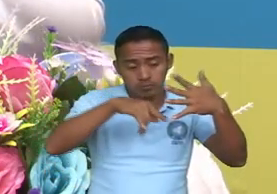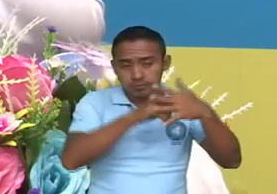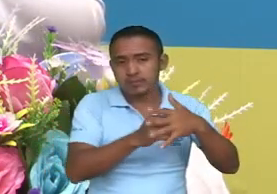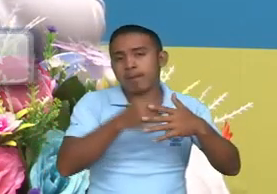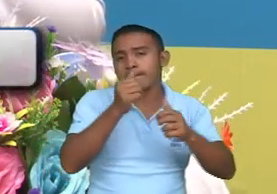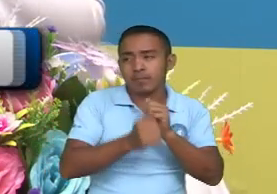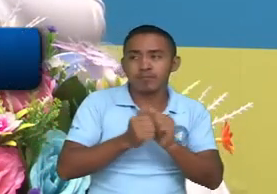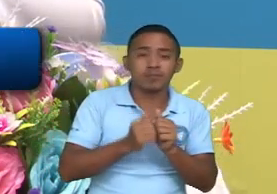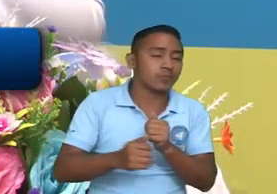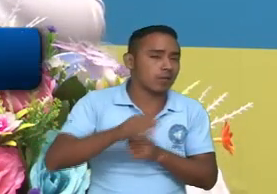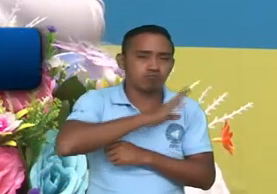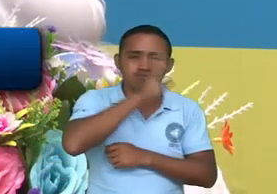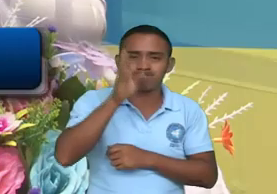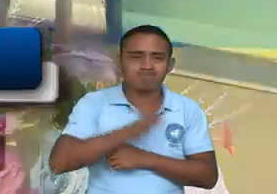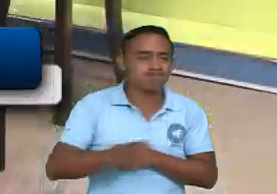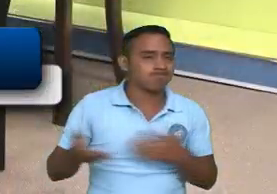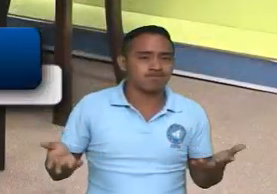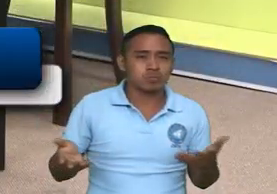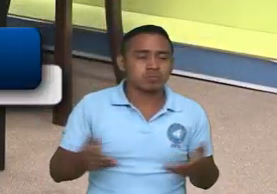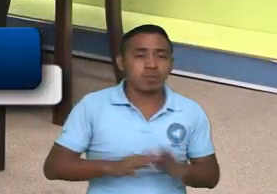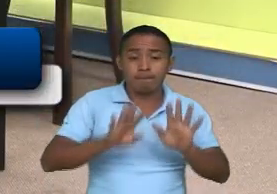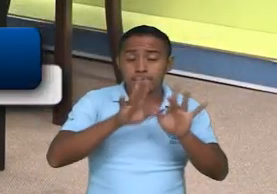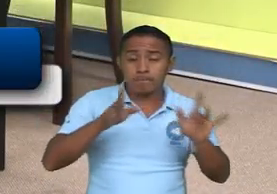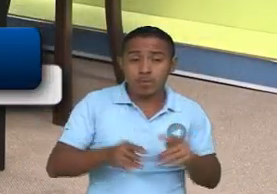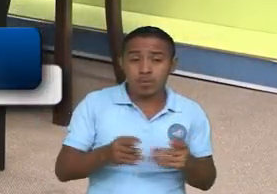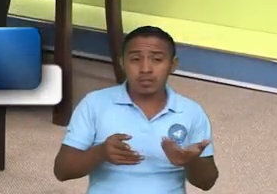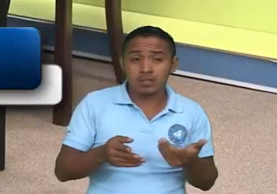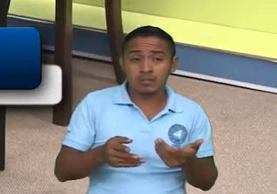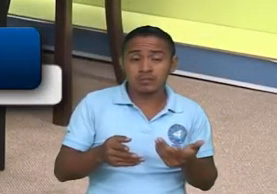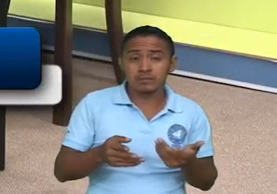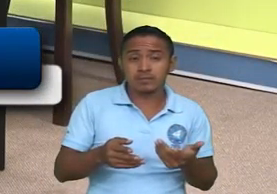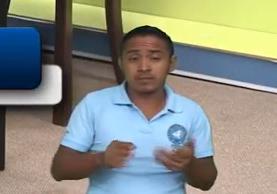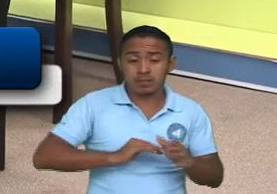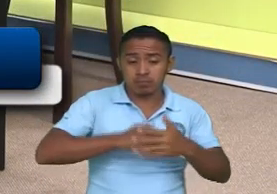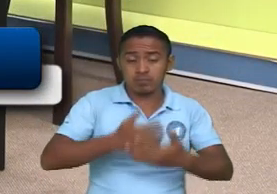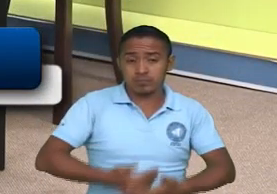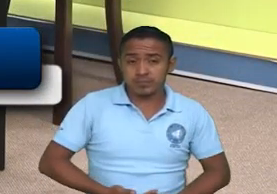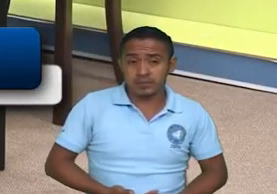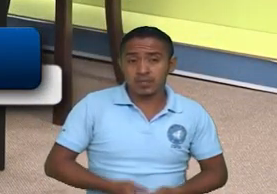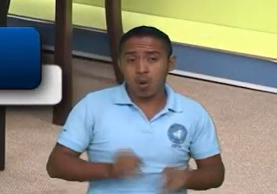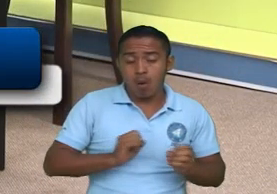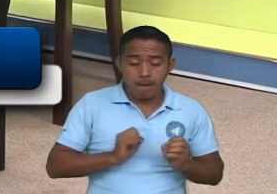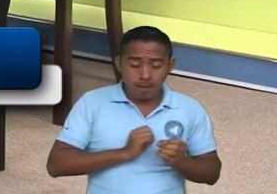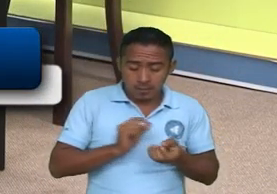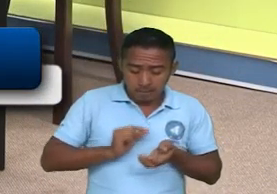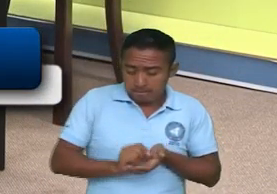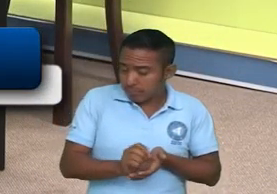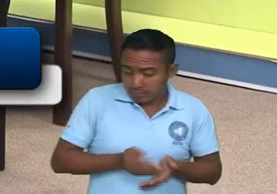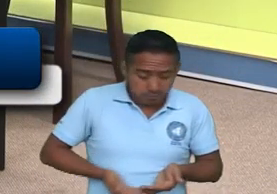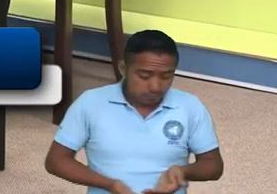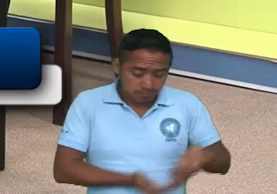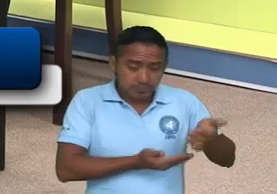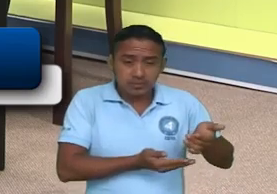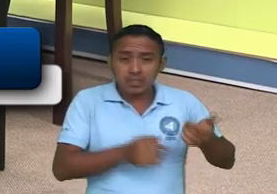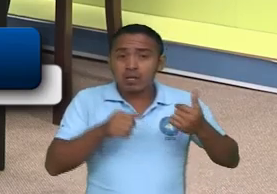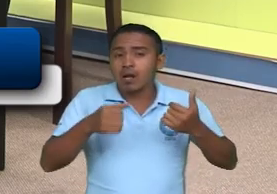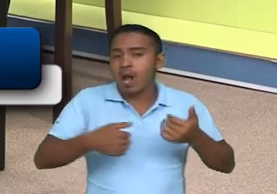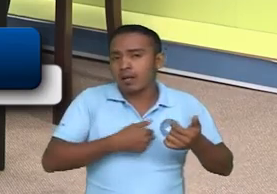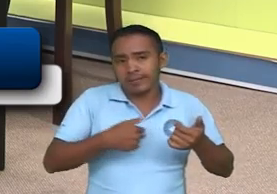nacen bajo peso porque tienen problemas en cuanto a la oxigenación de sus tejidos por el aumento del dióxido de carbono asociado al